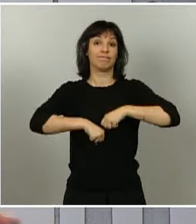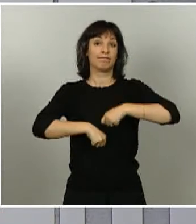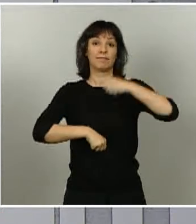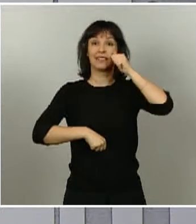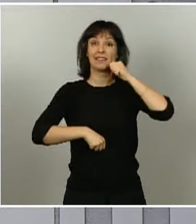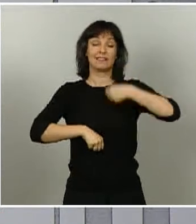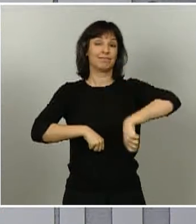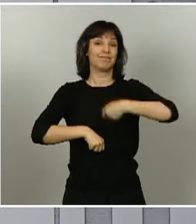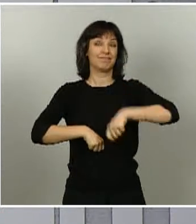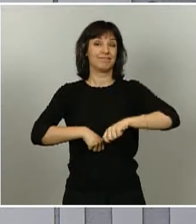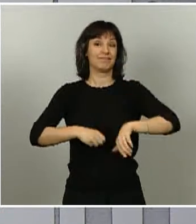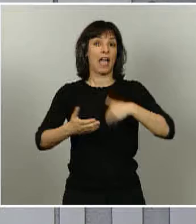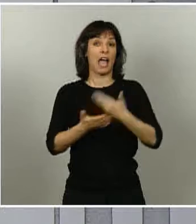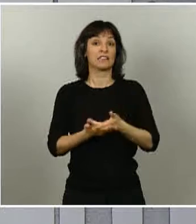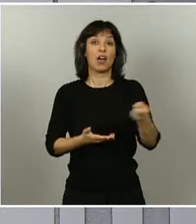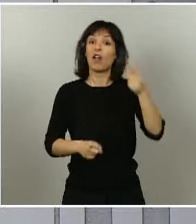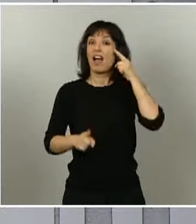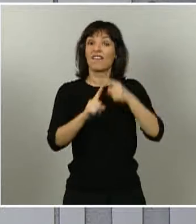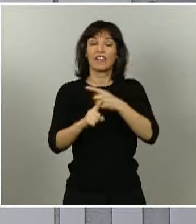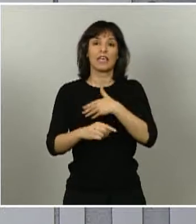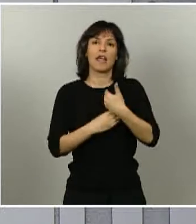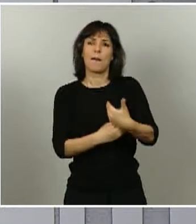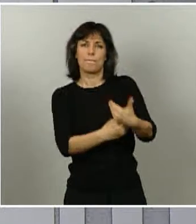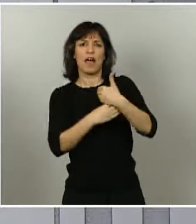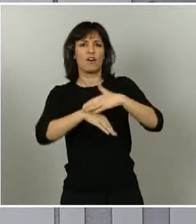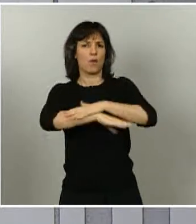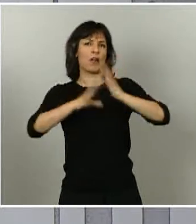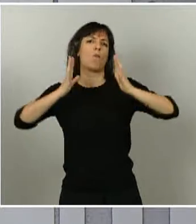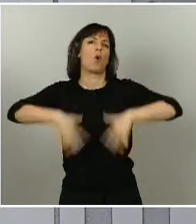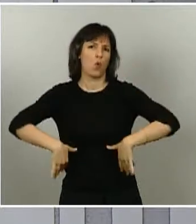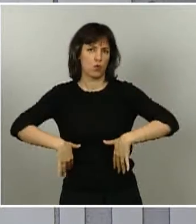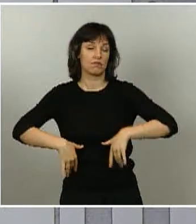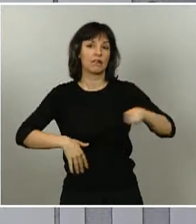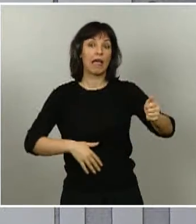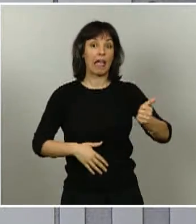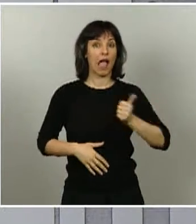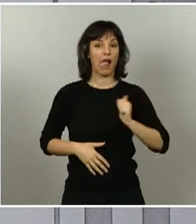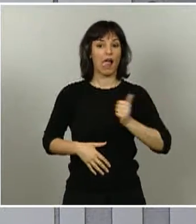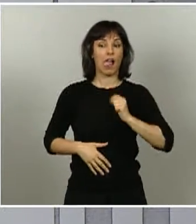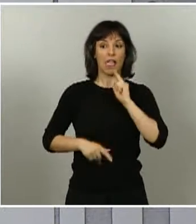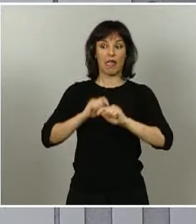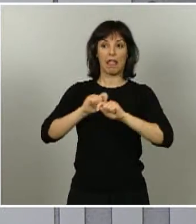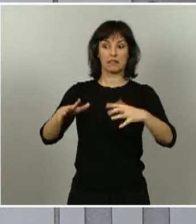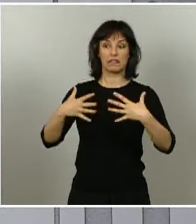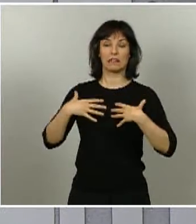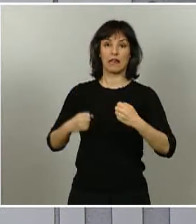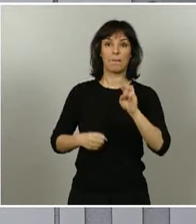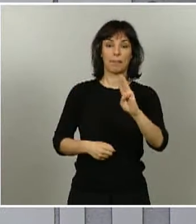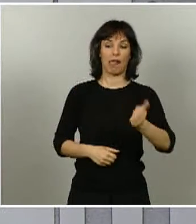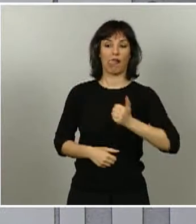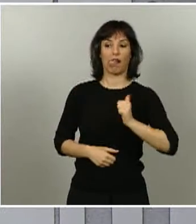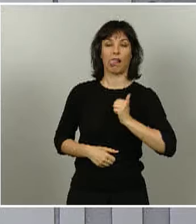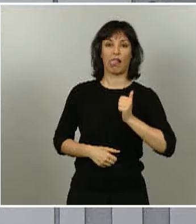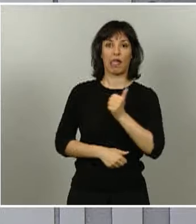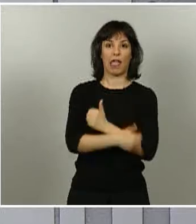intentar tumbar al Gobierno y, por tanto, aprovechar esta situación de pandemia sanitaria también para anteponer ese interés electoral